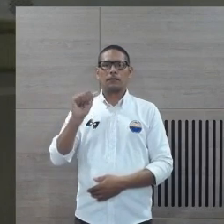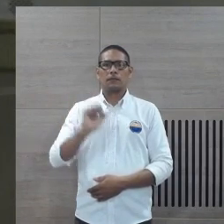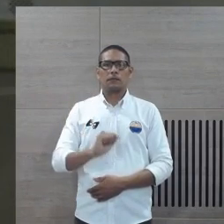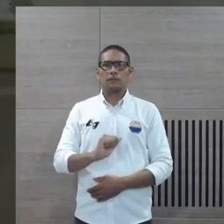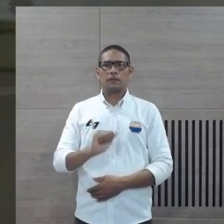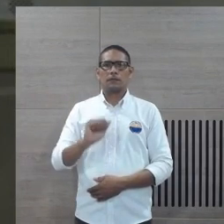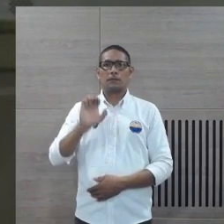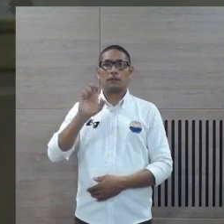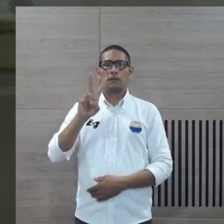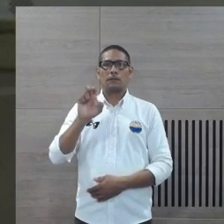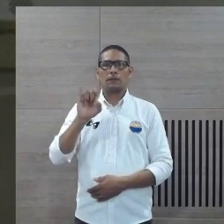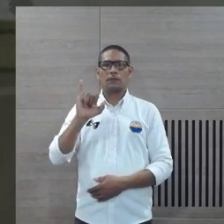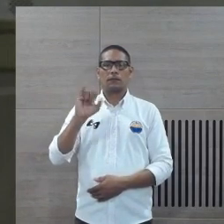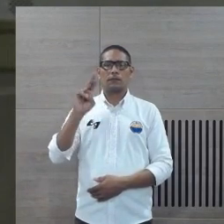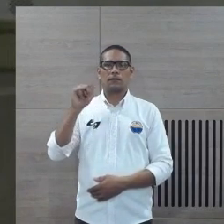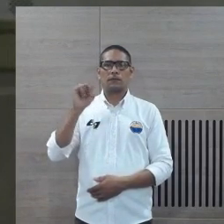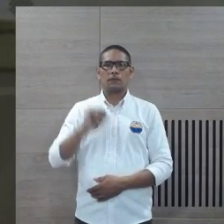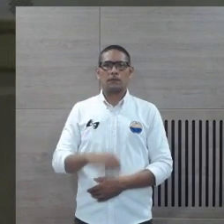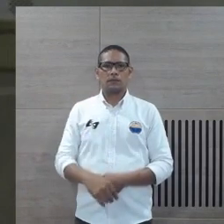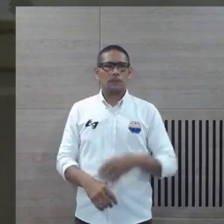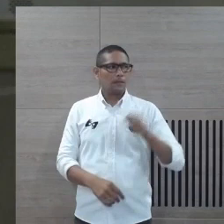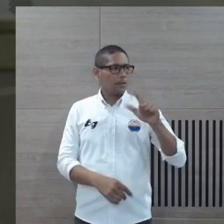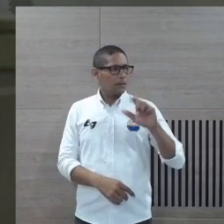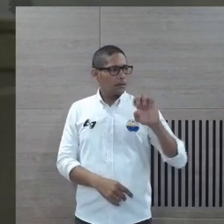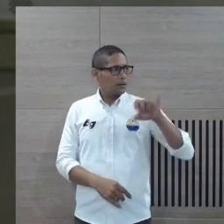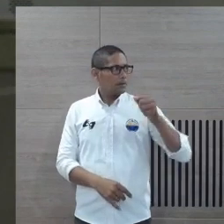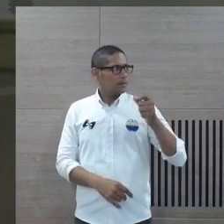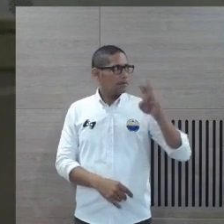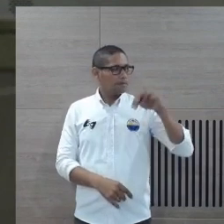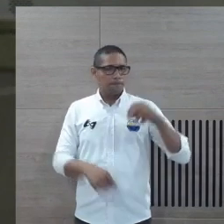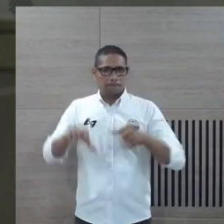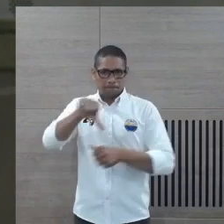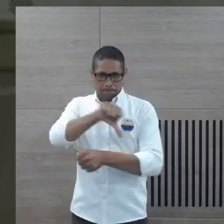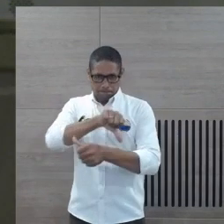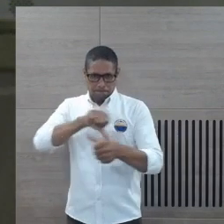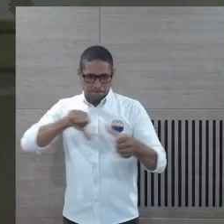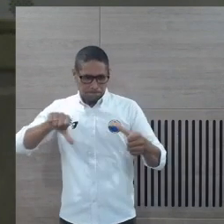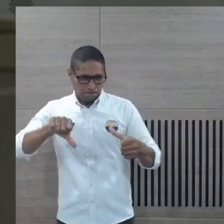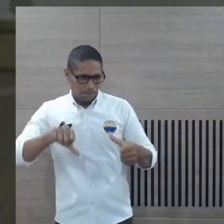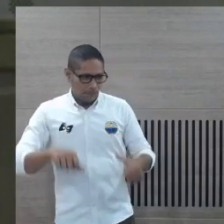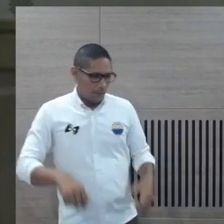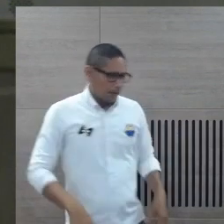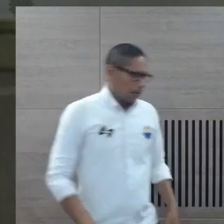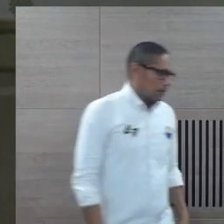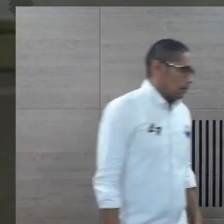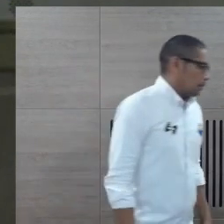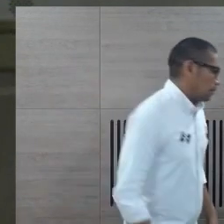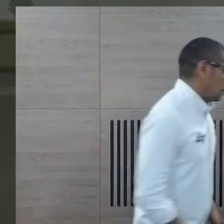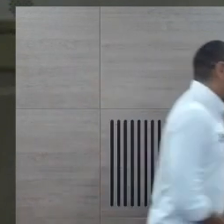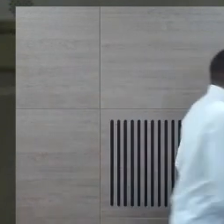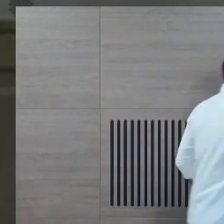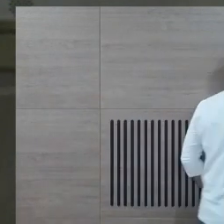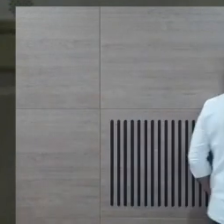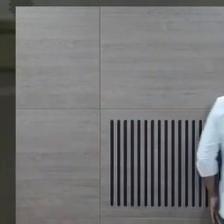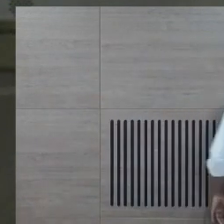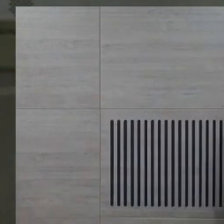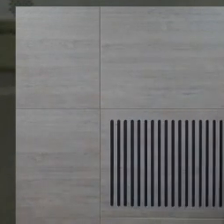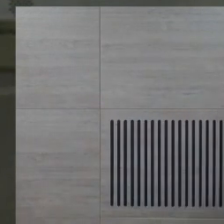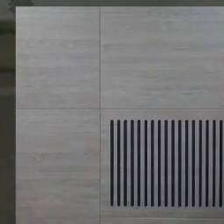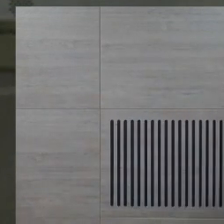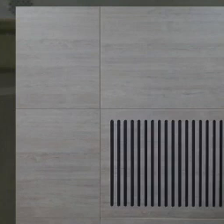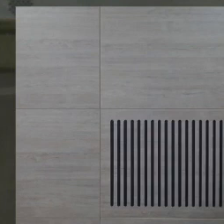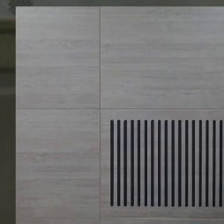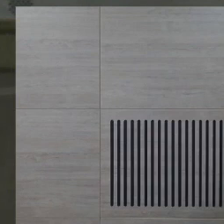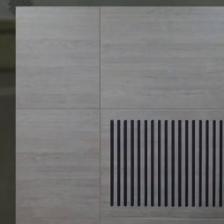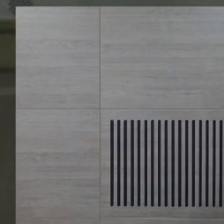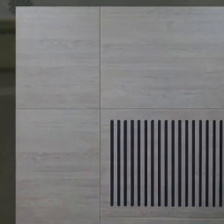Yepes. Mario Javier Bejarano Narváez. Pamela Sugelín Fernández Palacio. Mayra Selena Fuentes